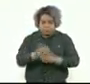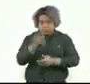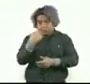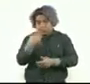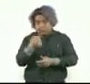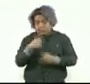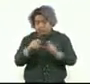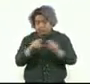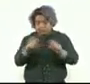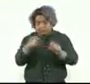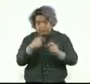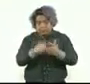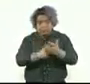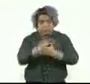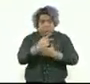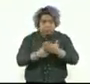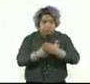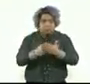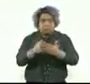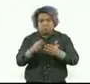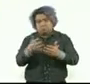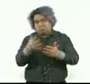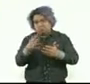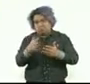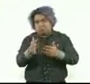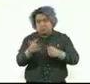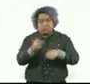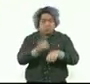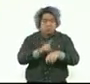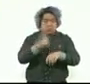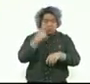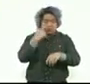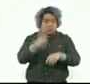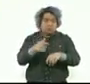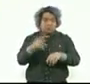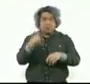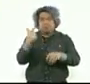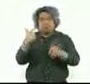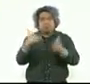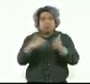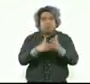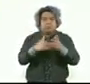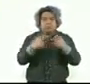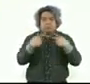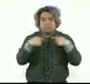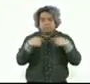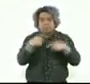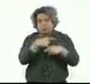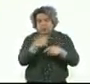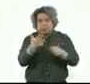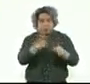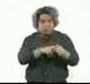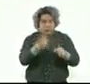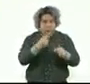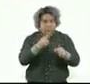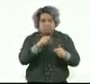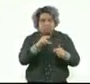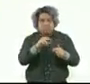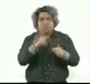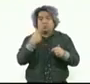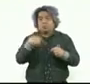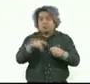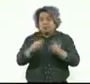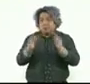trabajamos cerca de 1,000 pacientes que no requerían ir a hospitales, pero que tenían